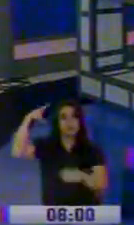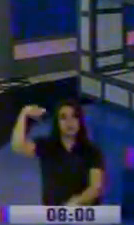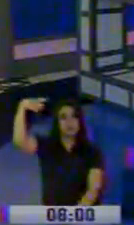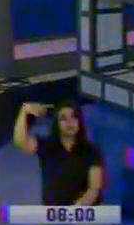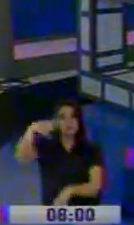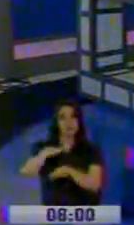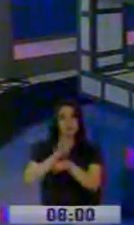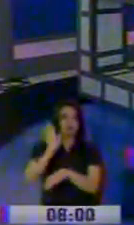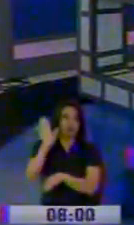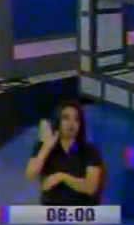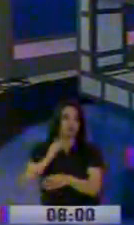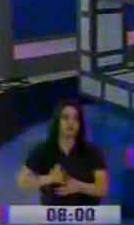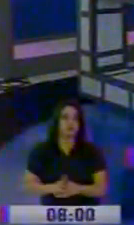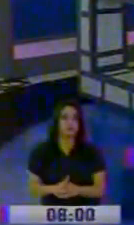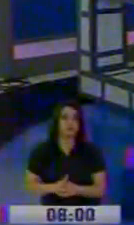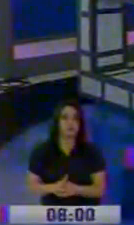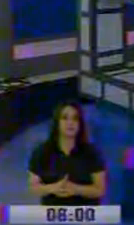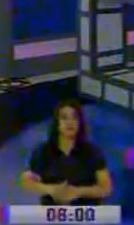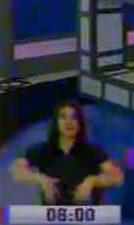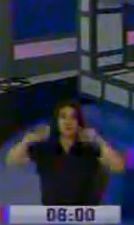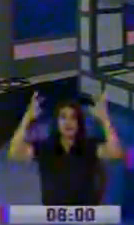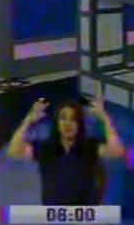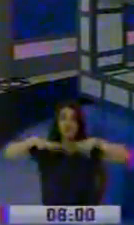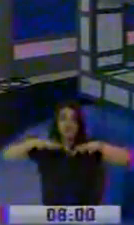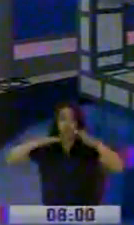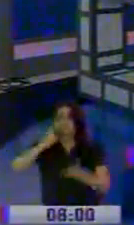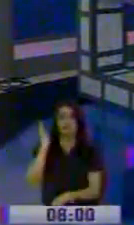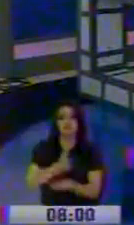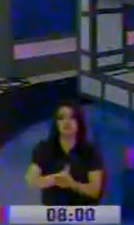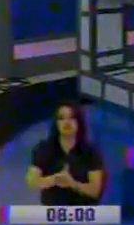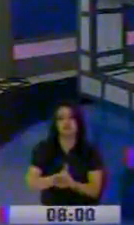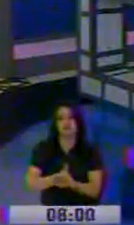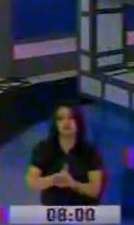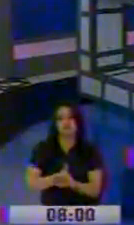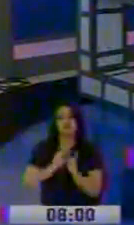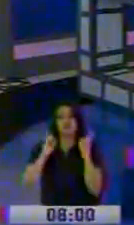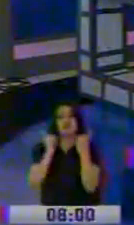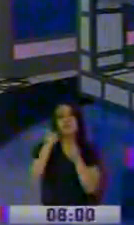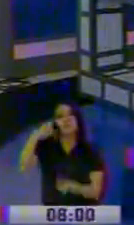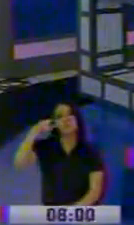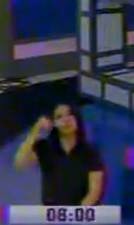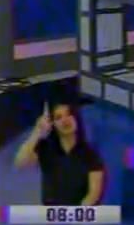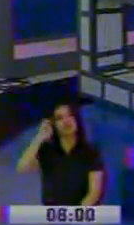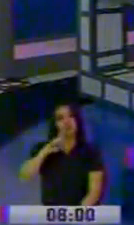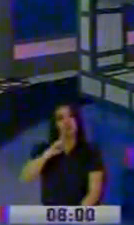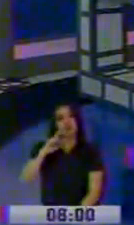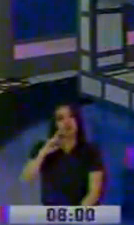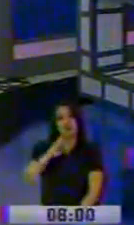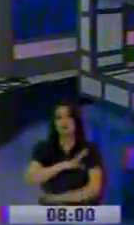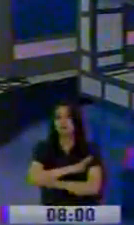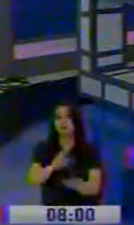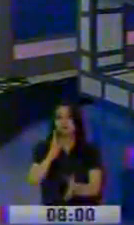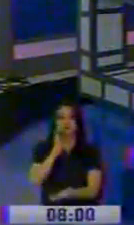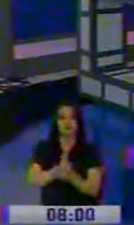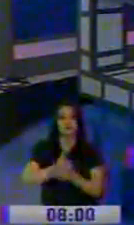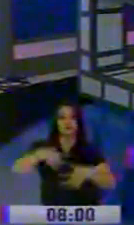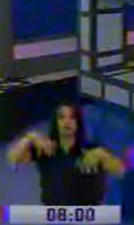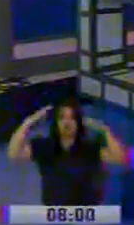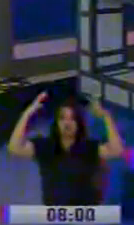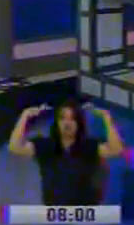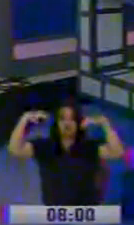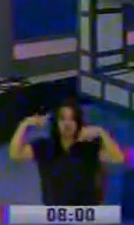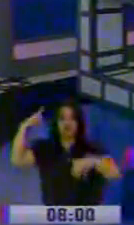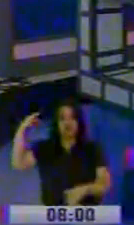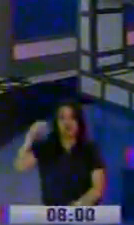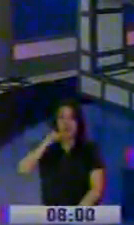producto de que San Pedro dio licencias. Así es, eso como decían las abuelitas, dicen las abuelitas, o sol de aguas. Sol de aguas, pero no va a